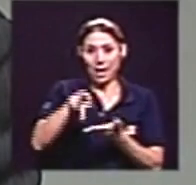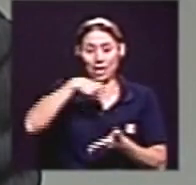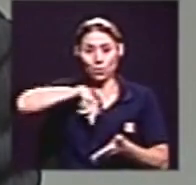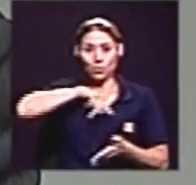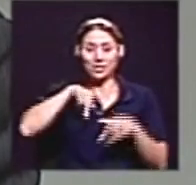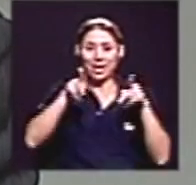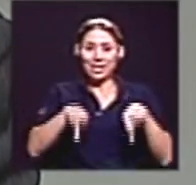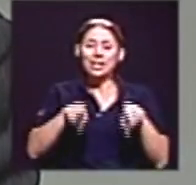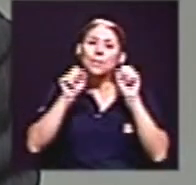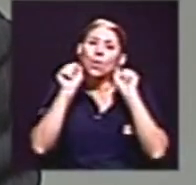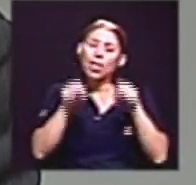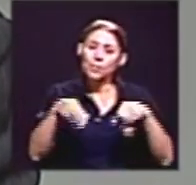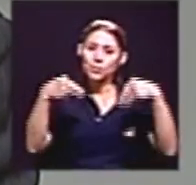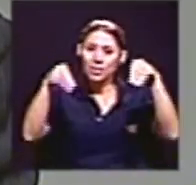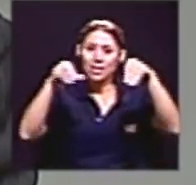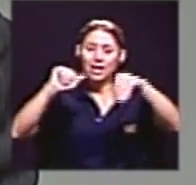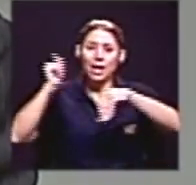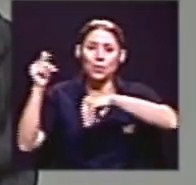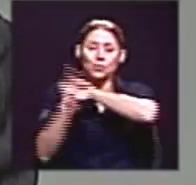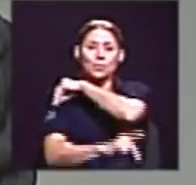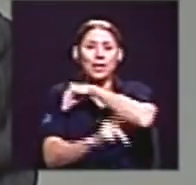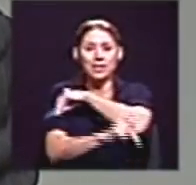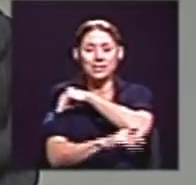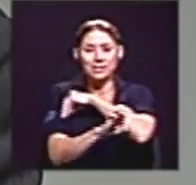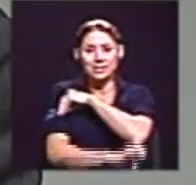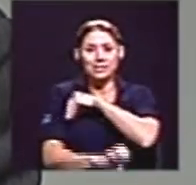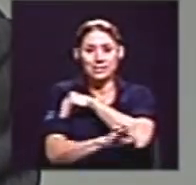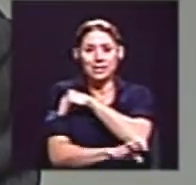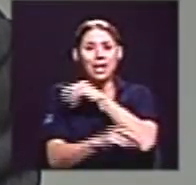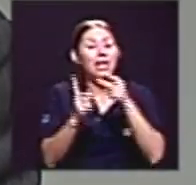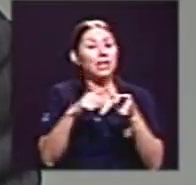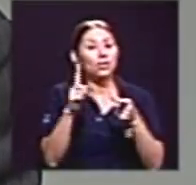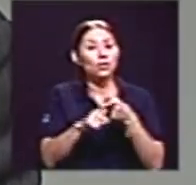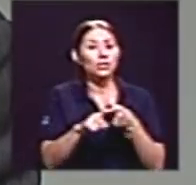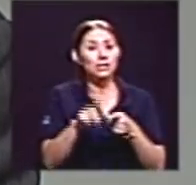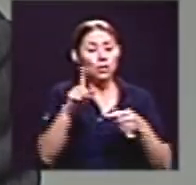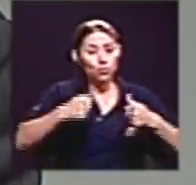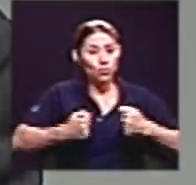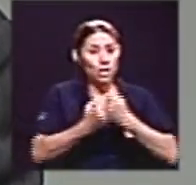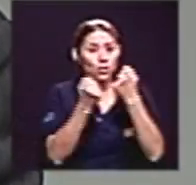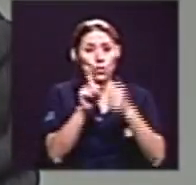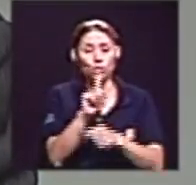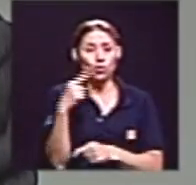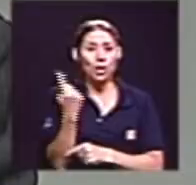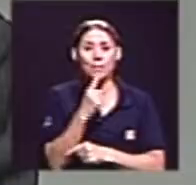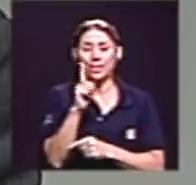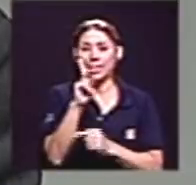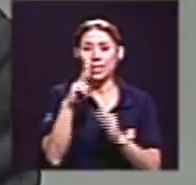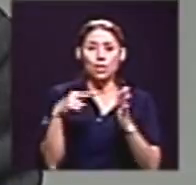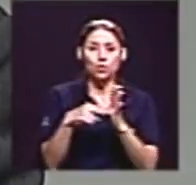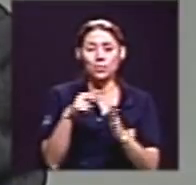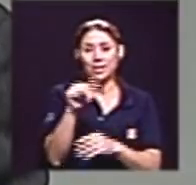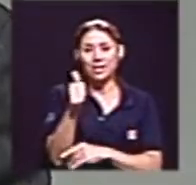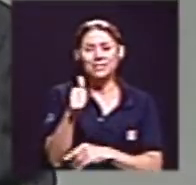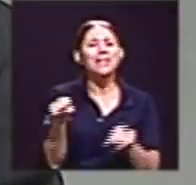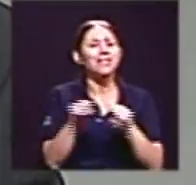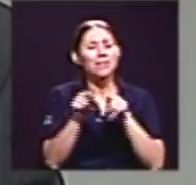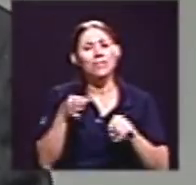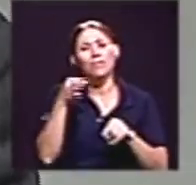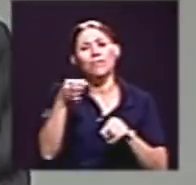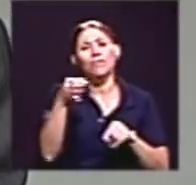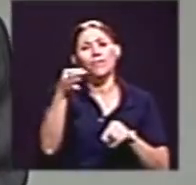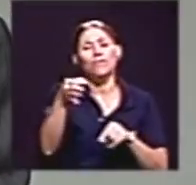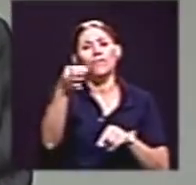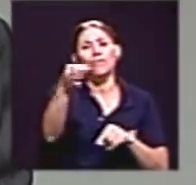más. Y entonces, bueno, ahí tenemos un reto que es un reto no solo del 2010, es un reto de los próximos 15, 30, 50